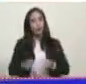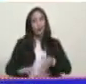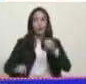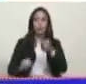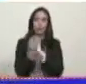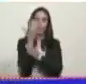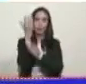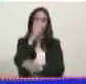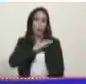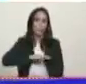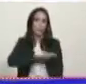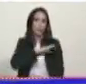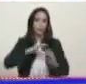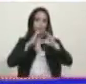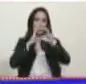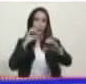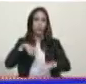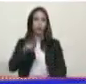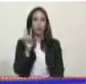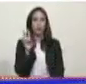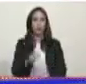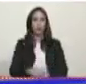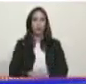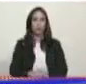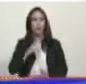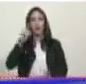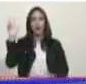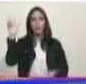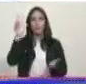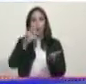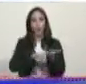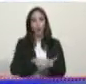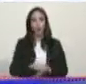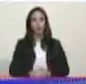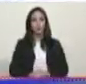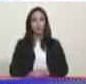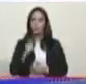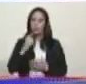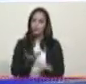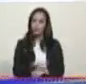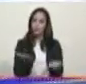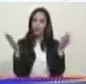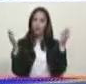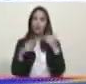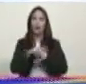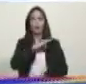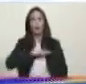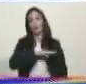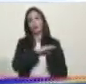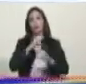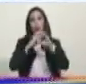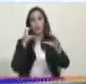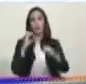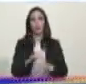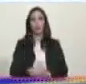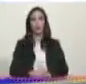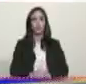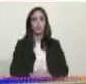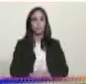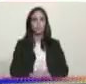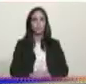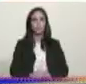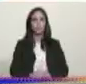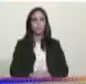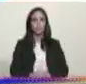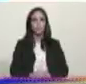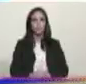nacimiento de la Gran Misión Transporte Venezuela aprobada. Adelante con la Gran Misión Transporte.